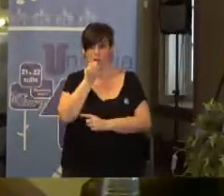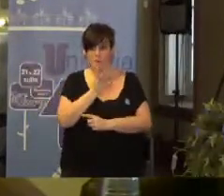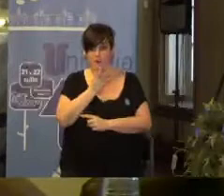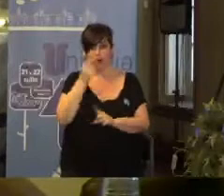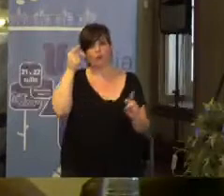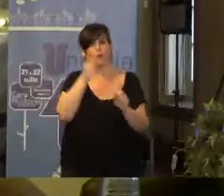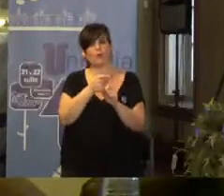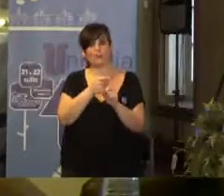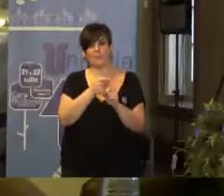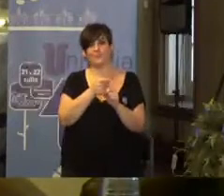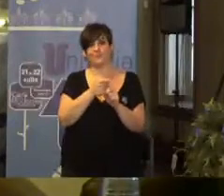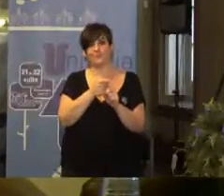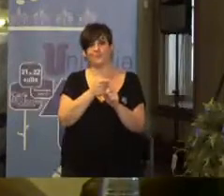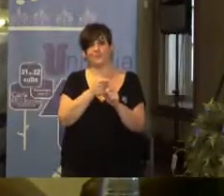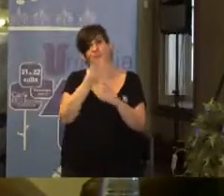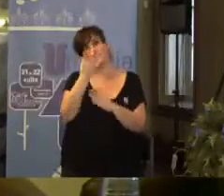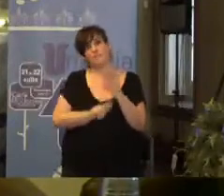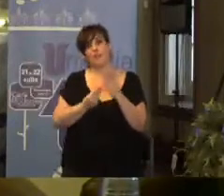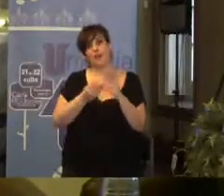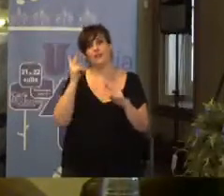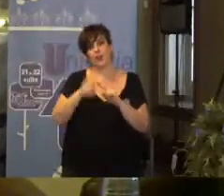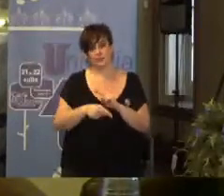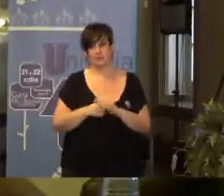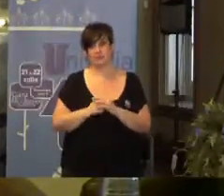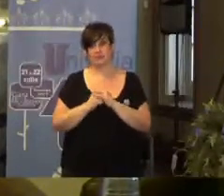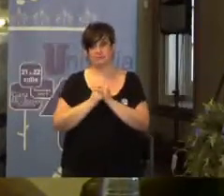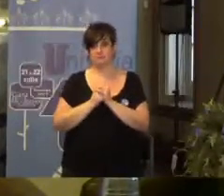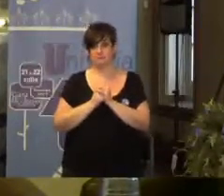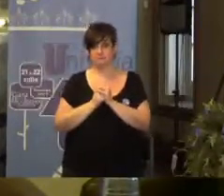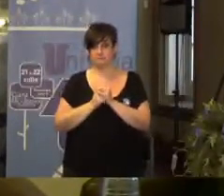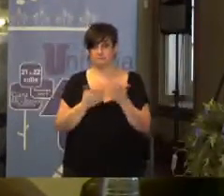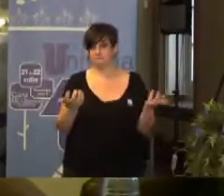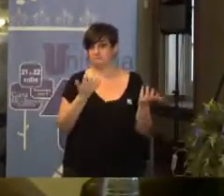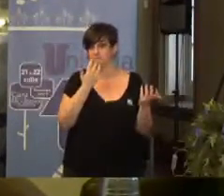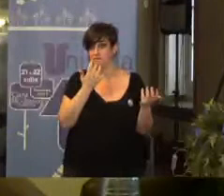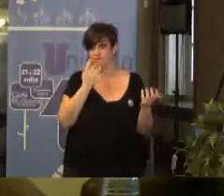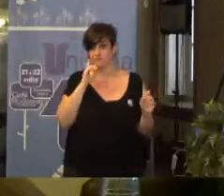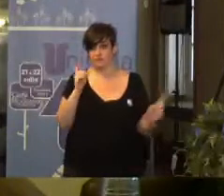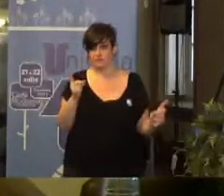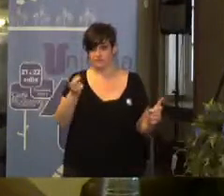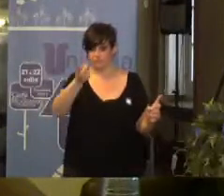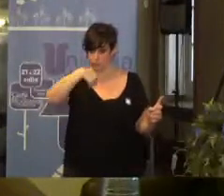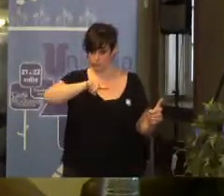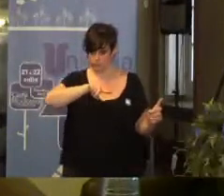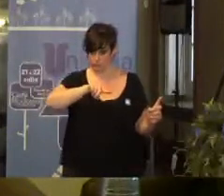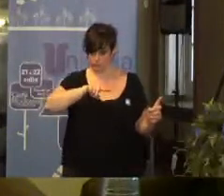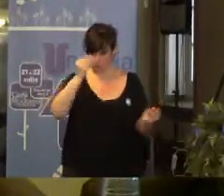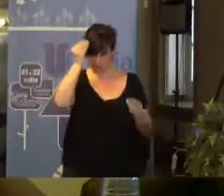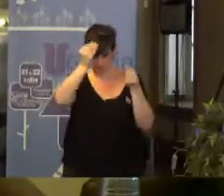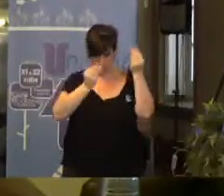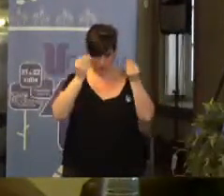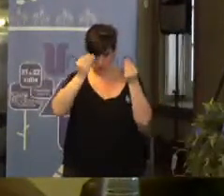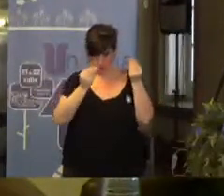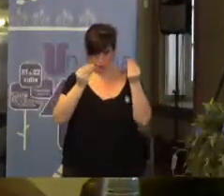non? Por tanto, se partimos da base de que non imos, miña opinión,